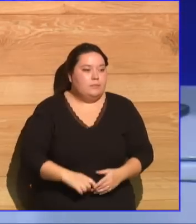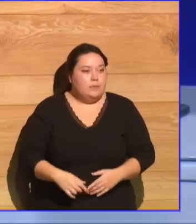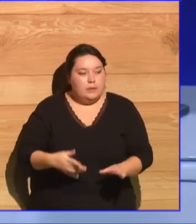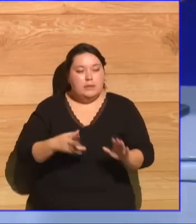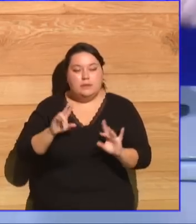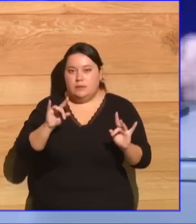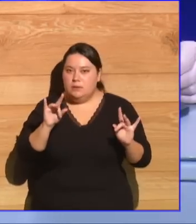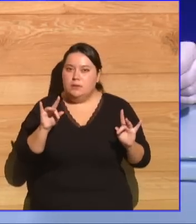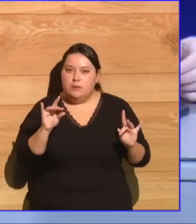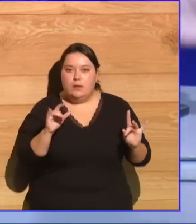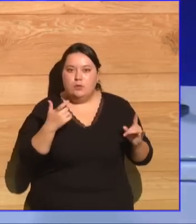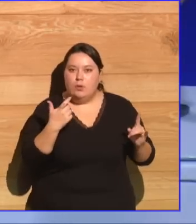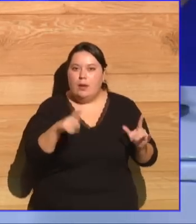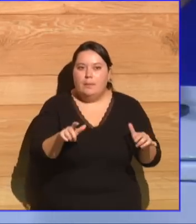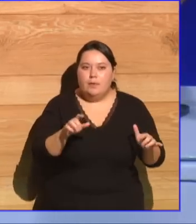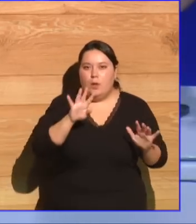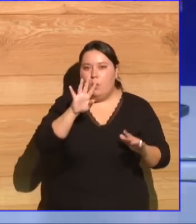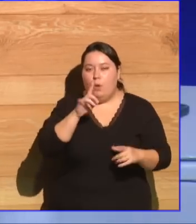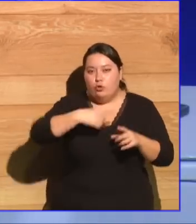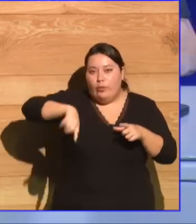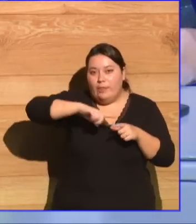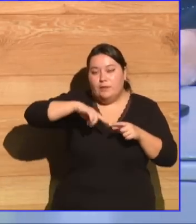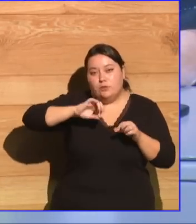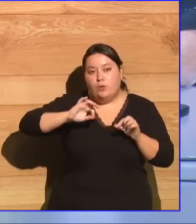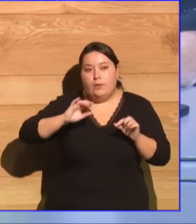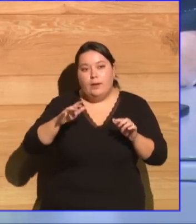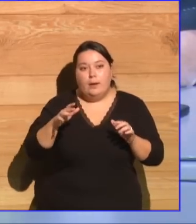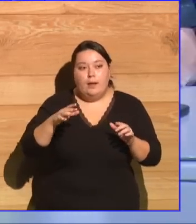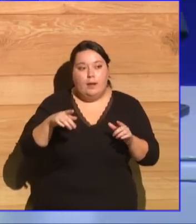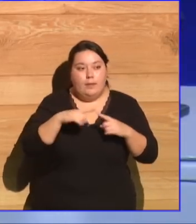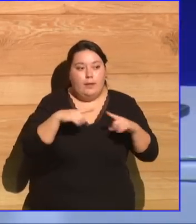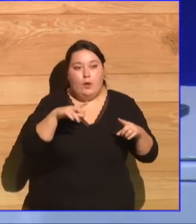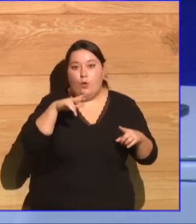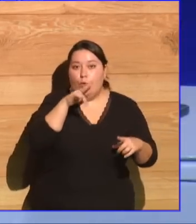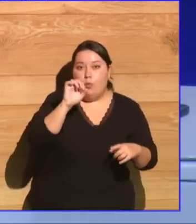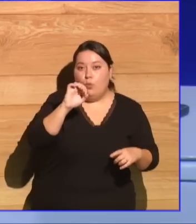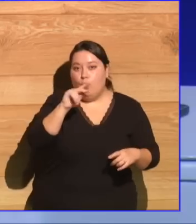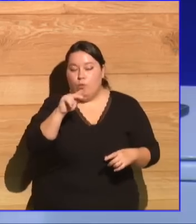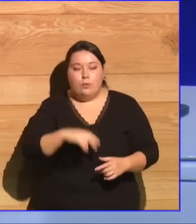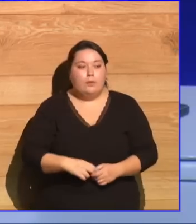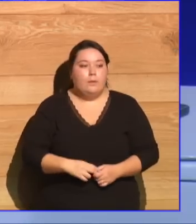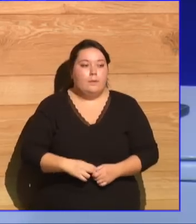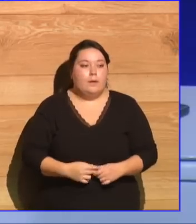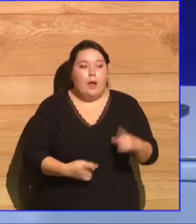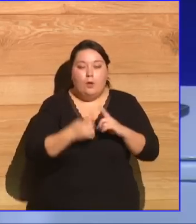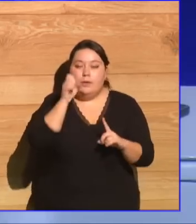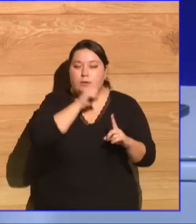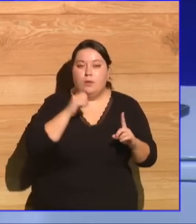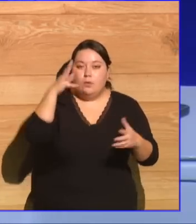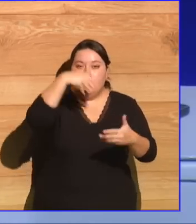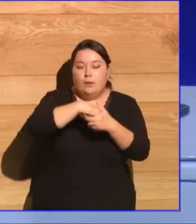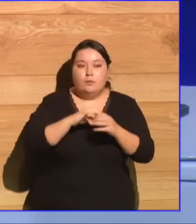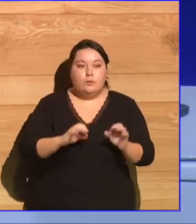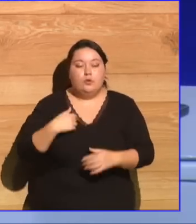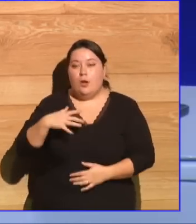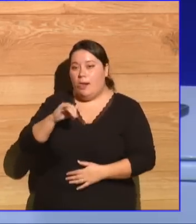ahí, joya absoluta, de 4 discos de la banda sonora de Hook, que incluye algunas de las canciones de las que al